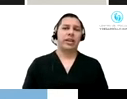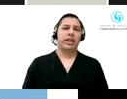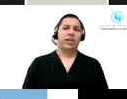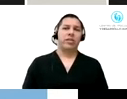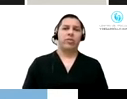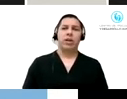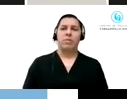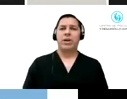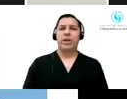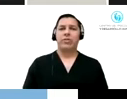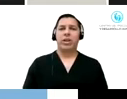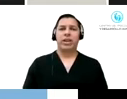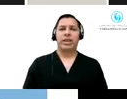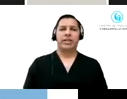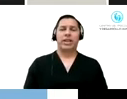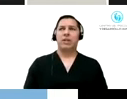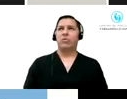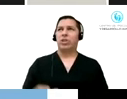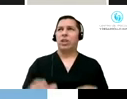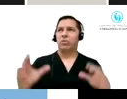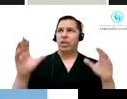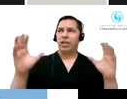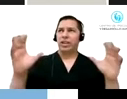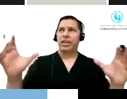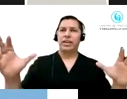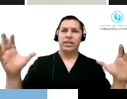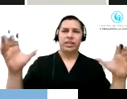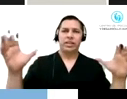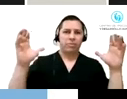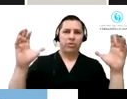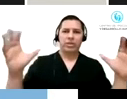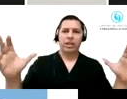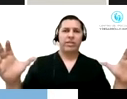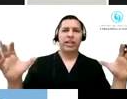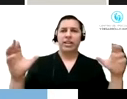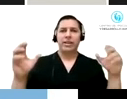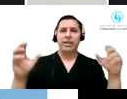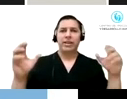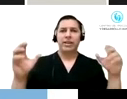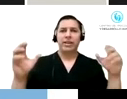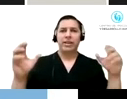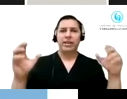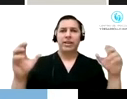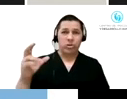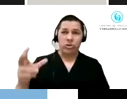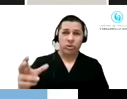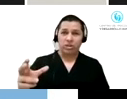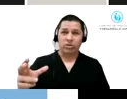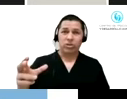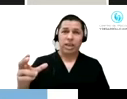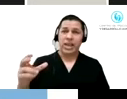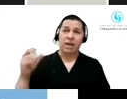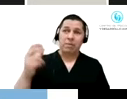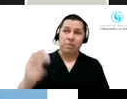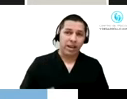hay una mamá y una hija? Digamos, estamos aquí, está la policía al frente y vamos a lo mismo,